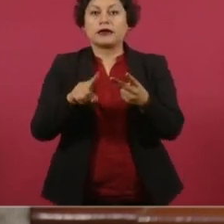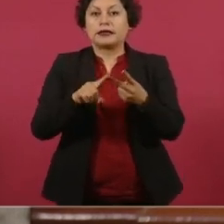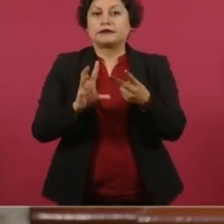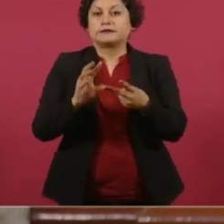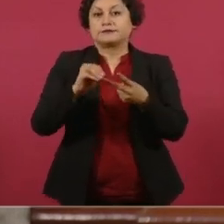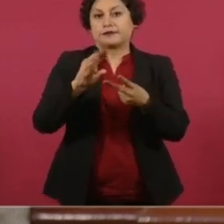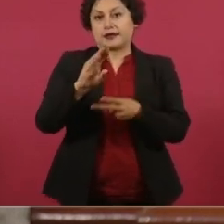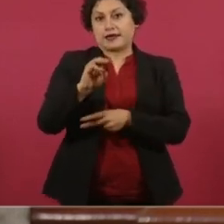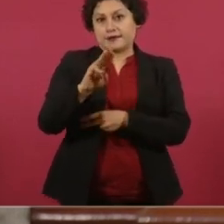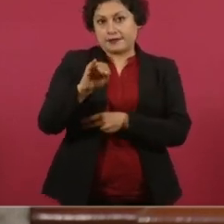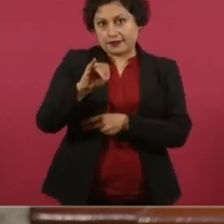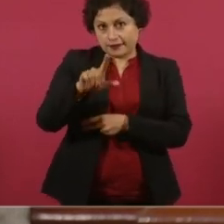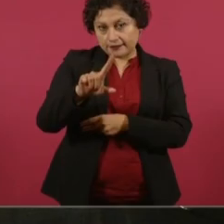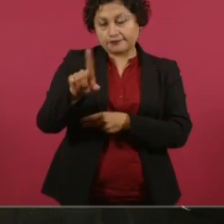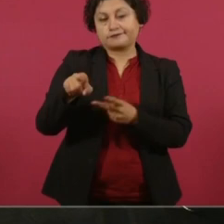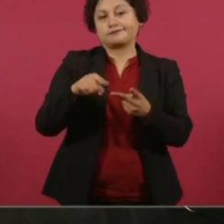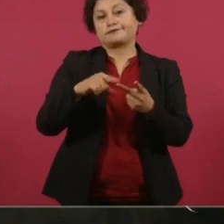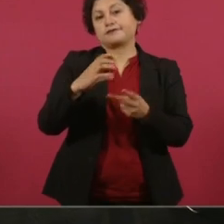Krause.